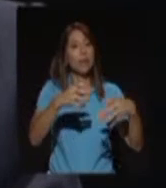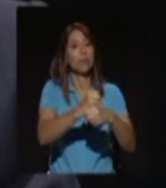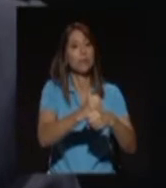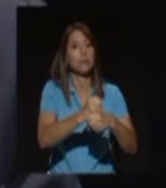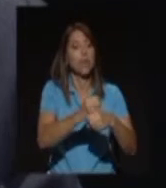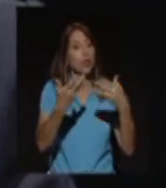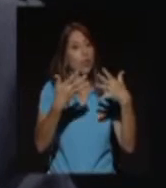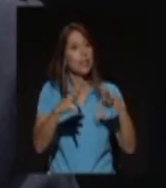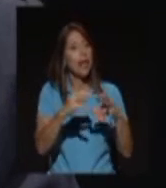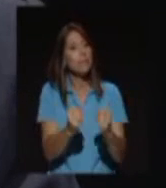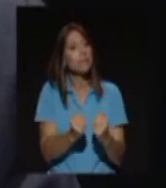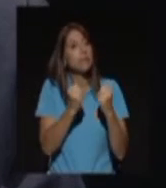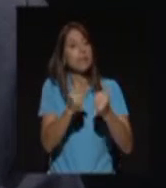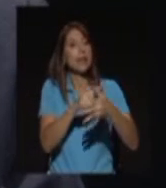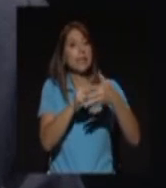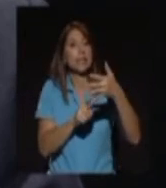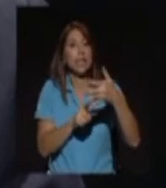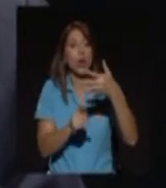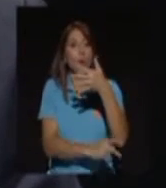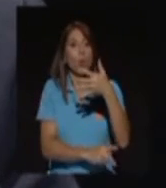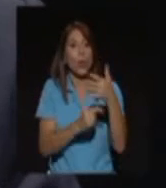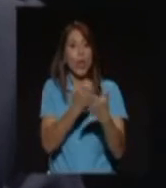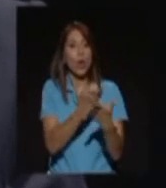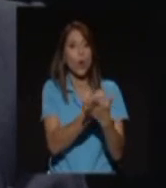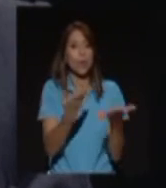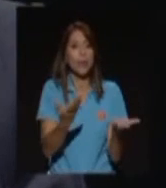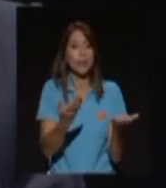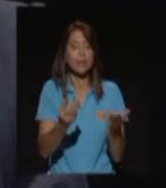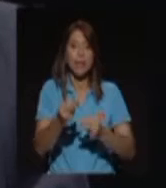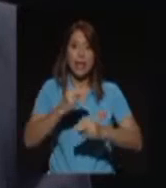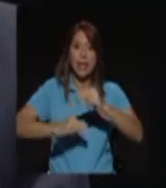se consolidaron las 5 economías y el mercado local